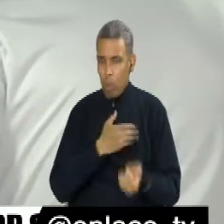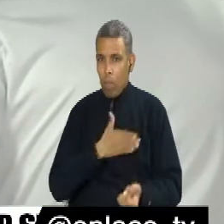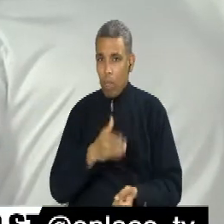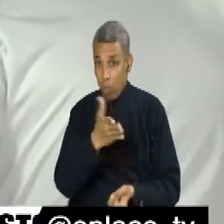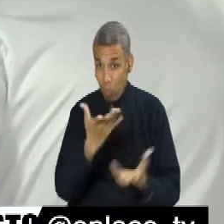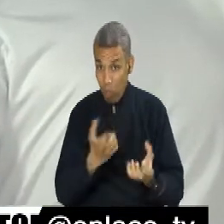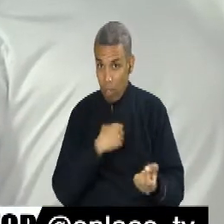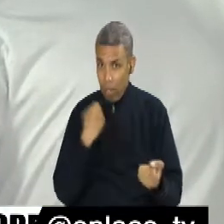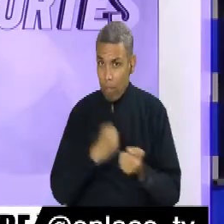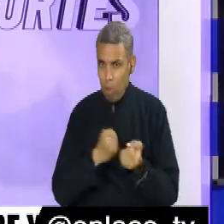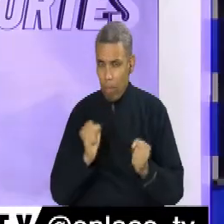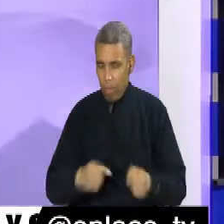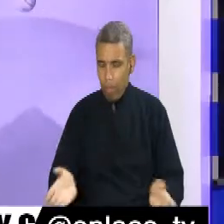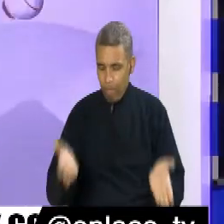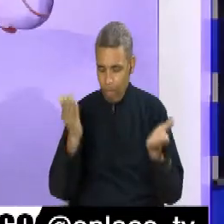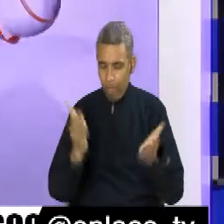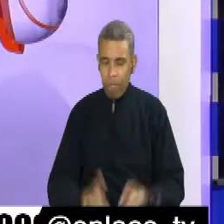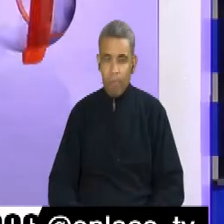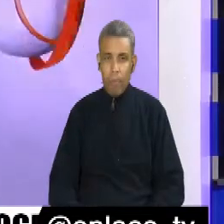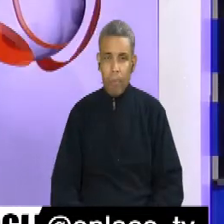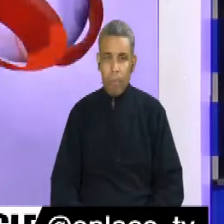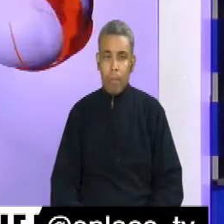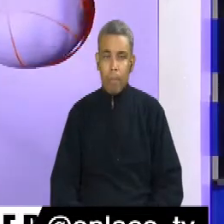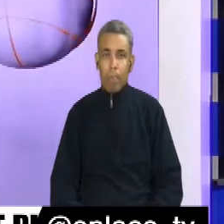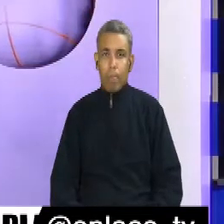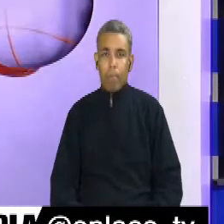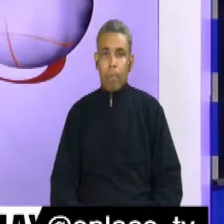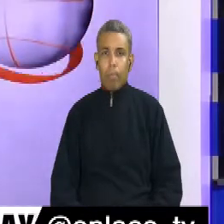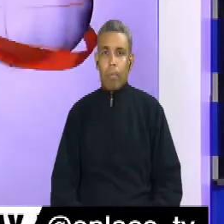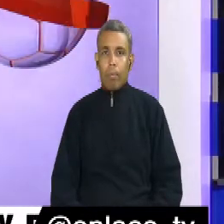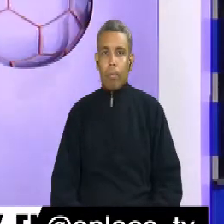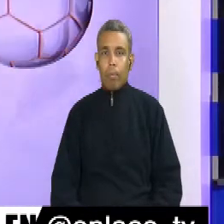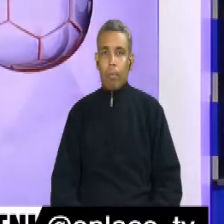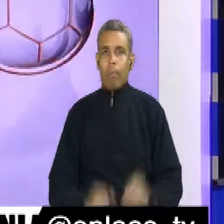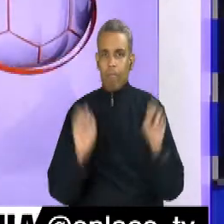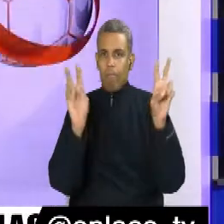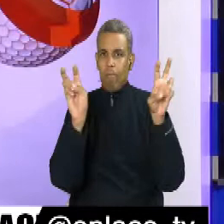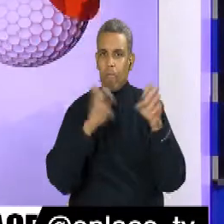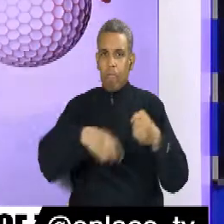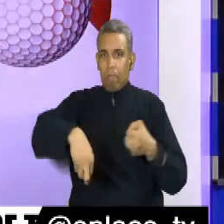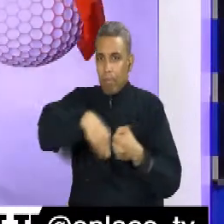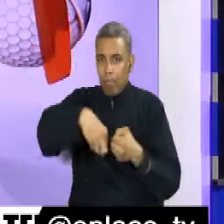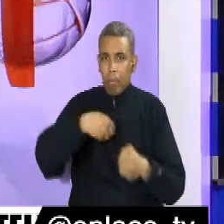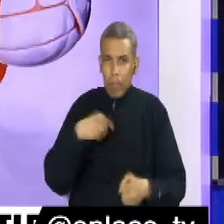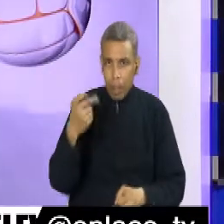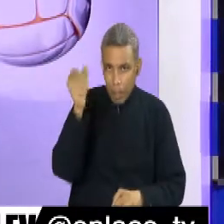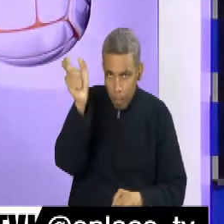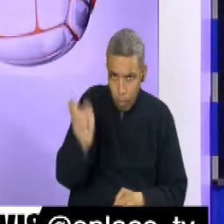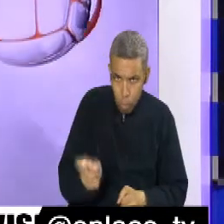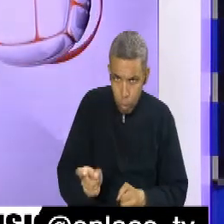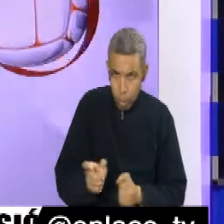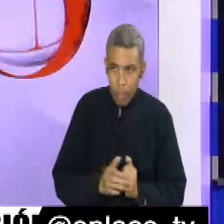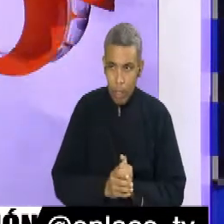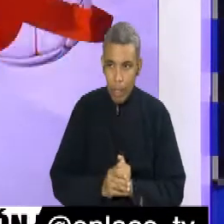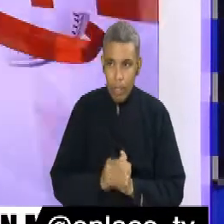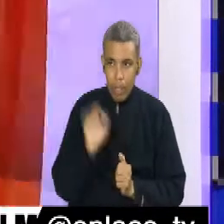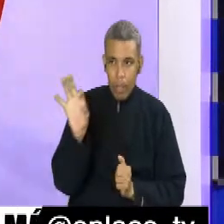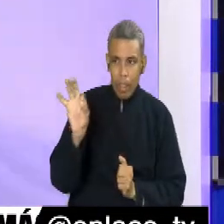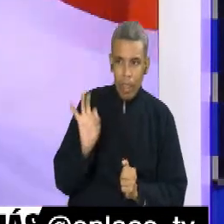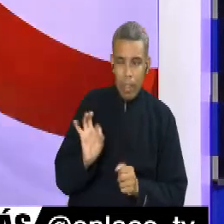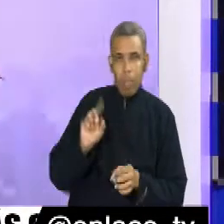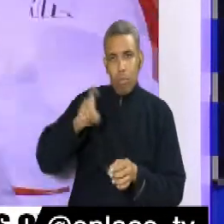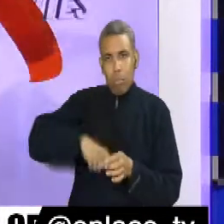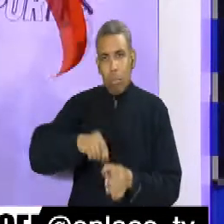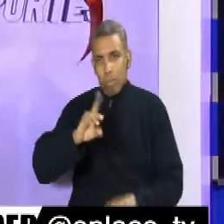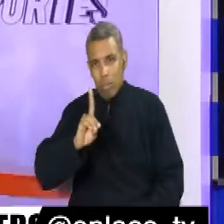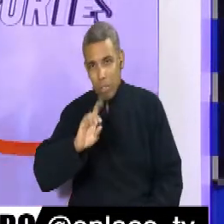condición de local. Y a propósito de la Alianza Petrolera, el octavo refuerzo del onceno aurinegro es Diego